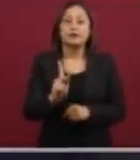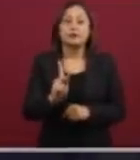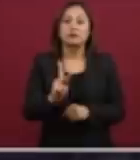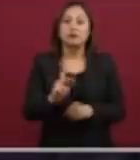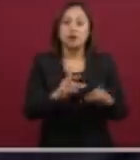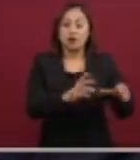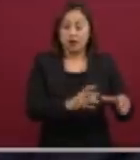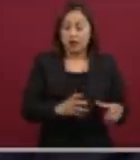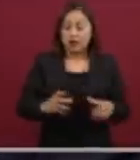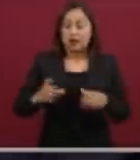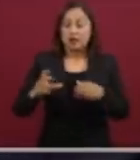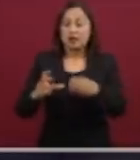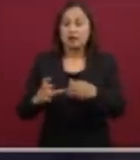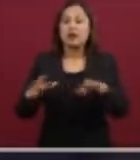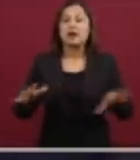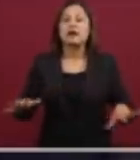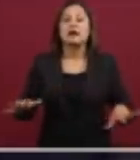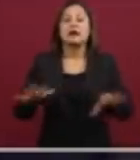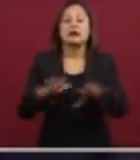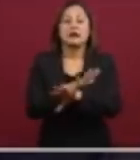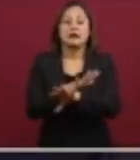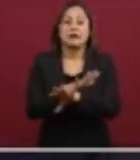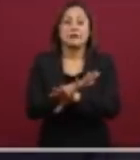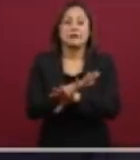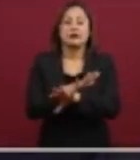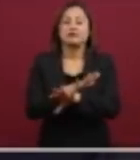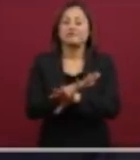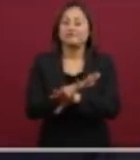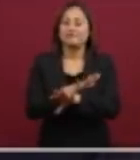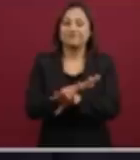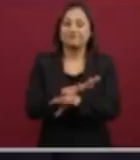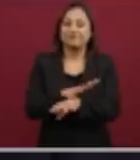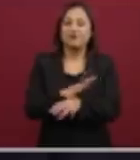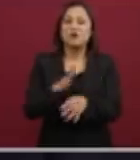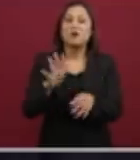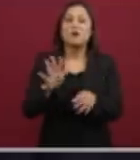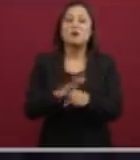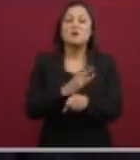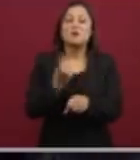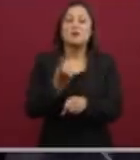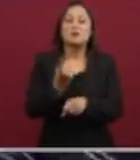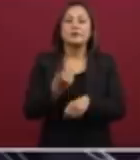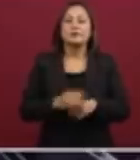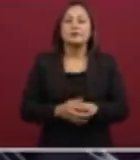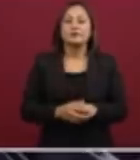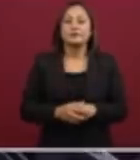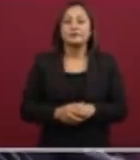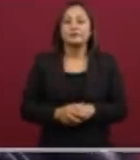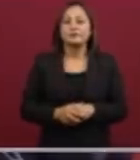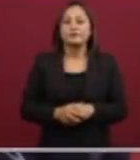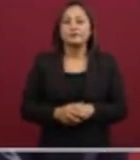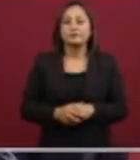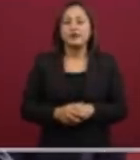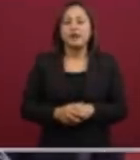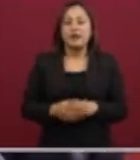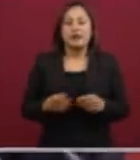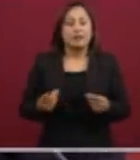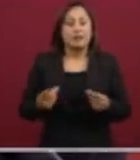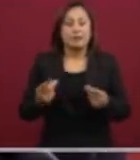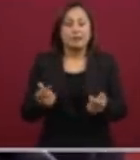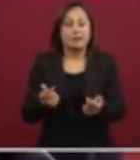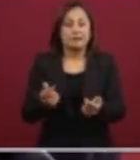porque hay otras funciones y es un proceso